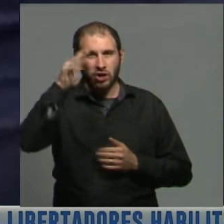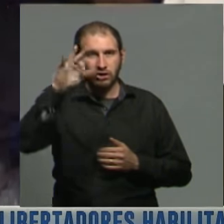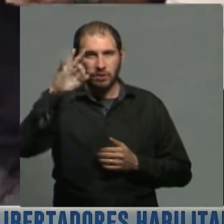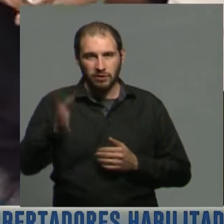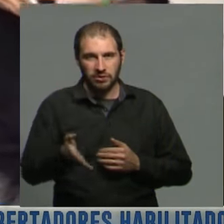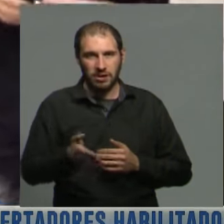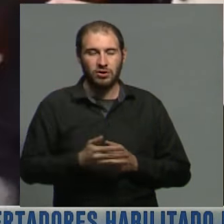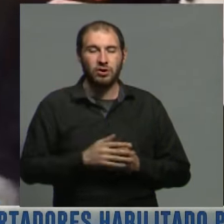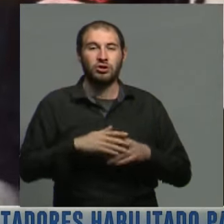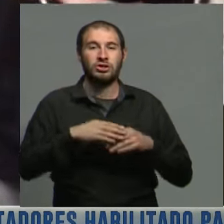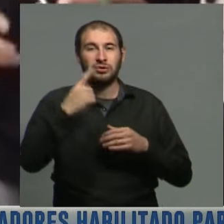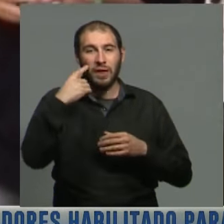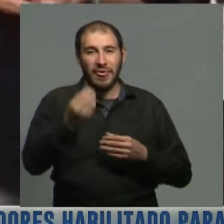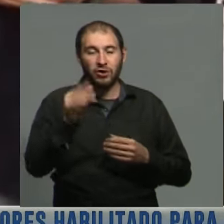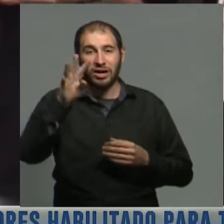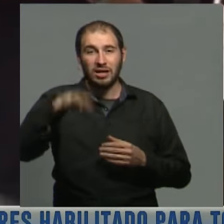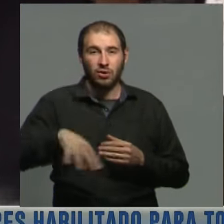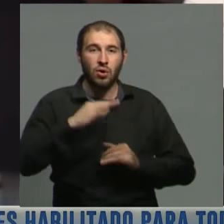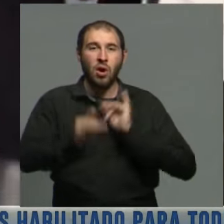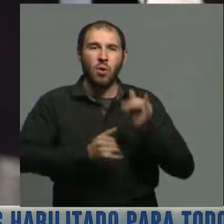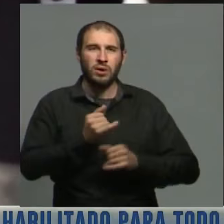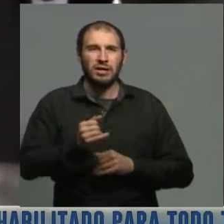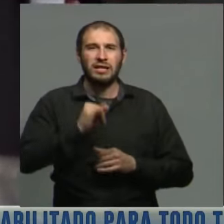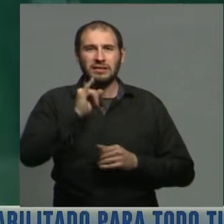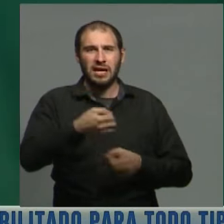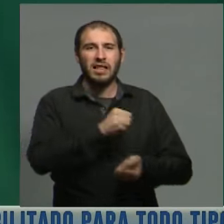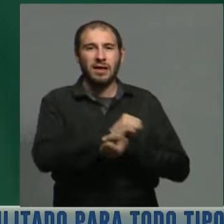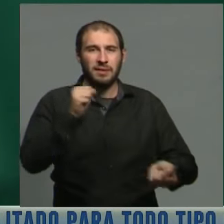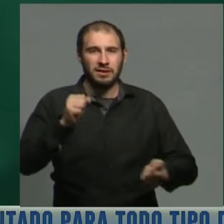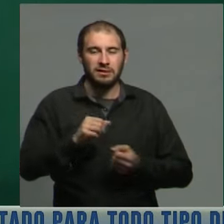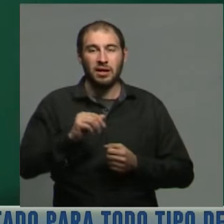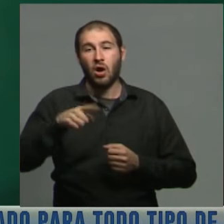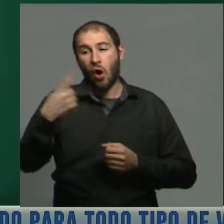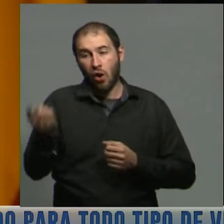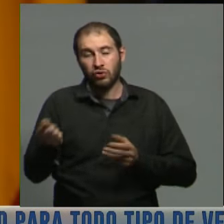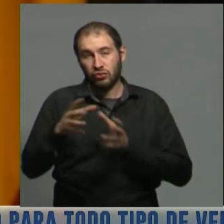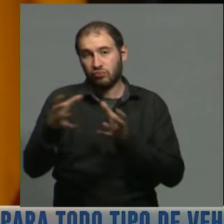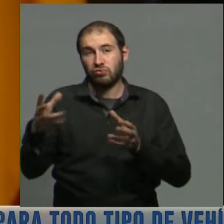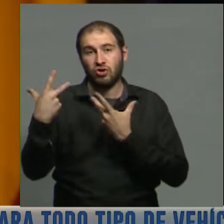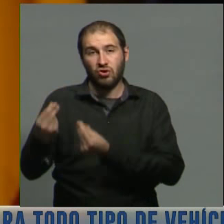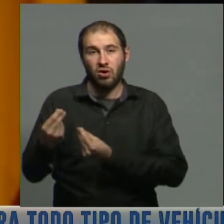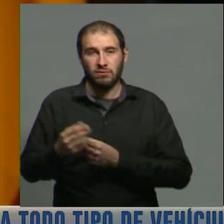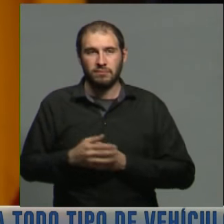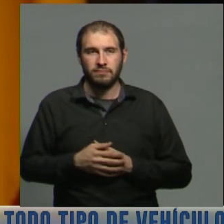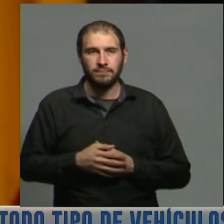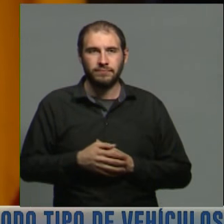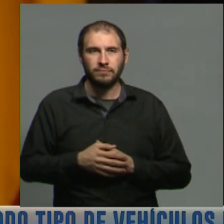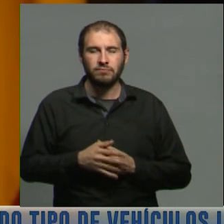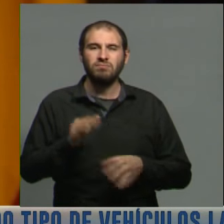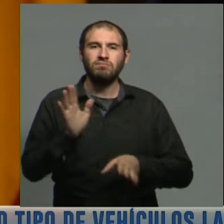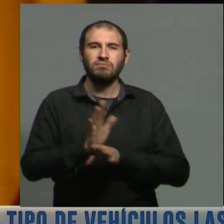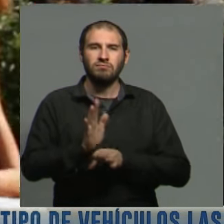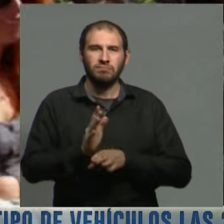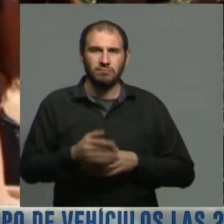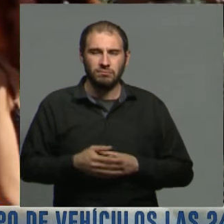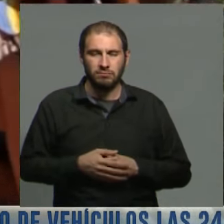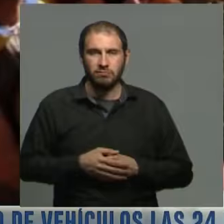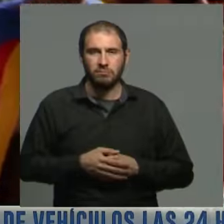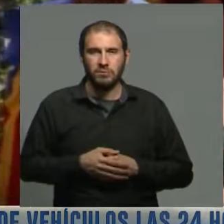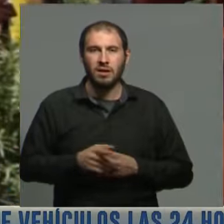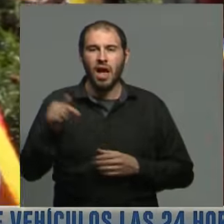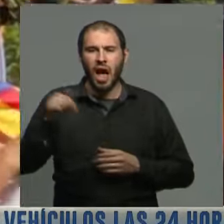47,8% de los ciudadanos de Cataluña dijeron claramente sí a la independencia, mientras que el resto dijeron que no la querían. Claro. Por lo tanto,